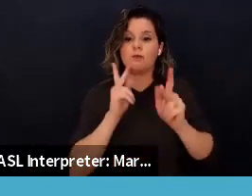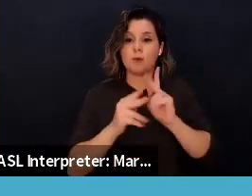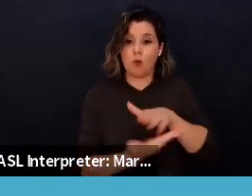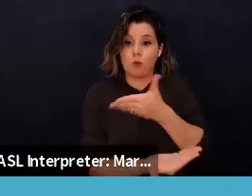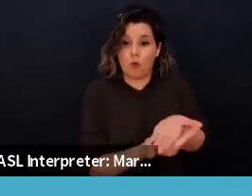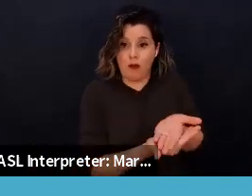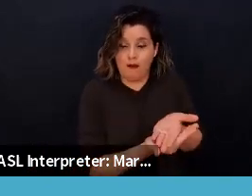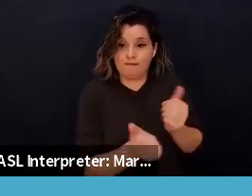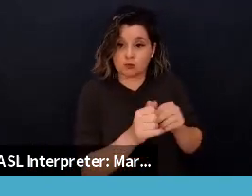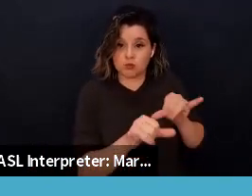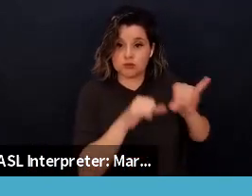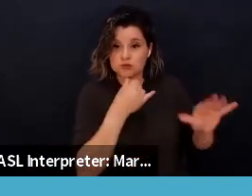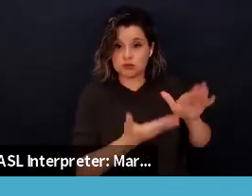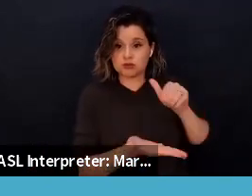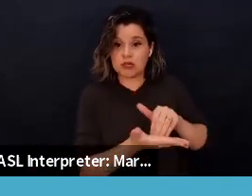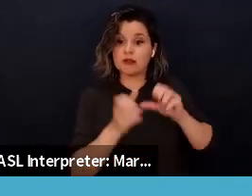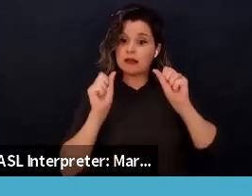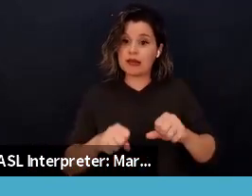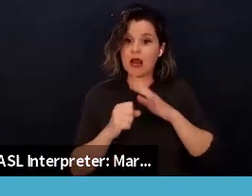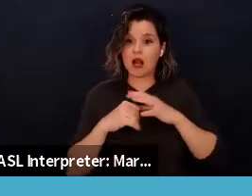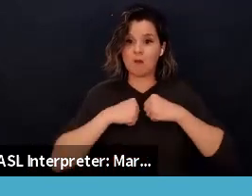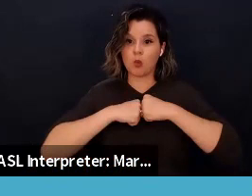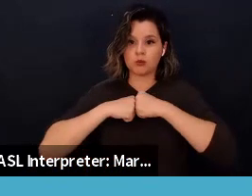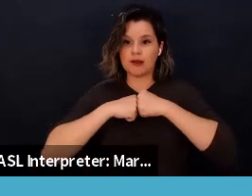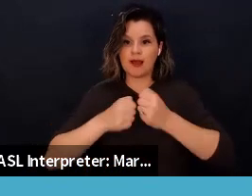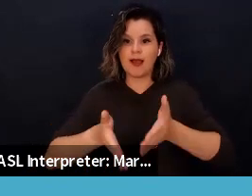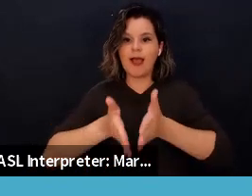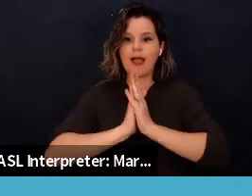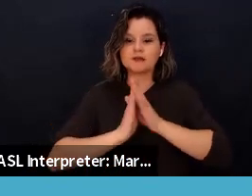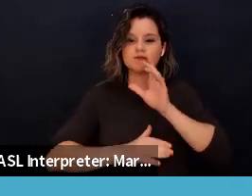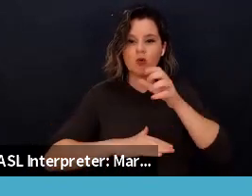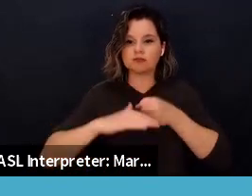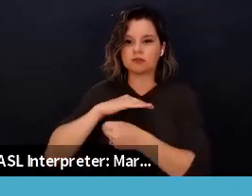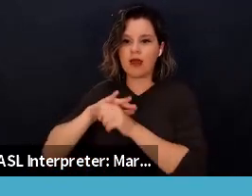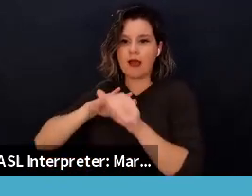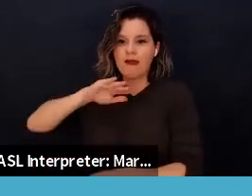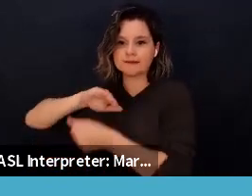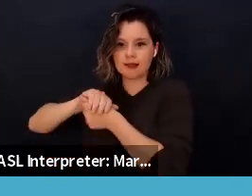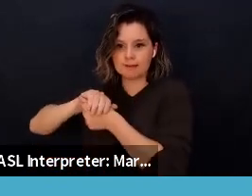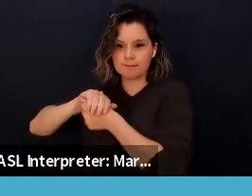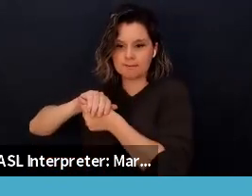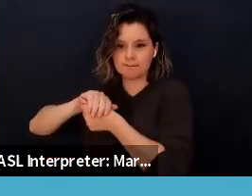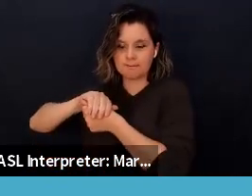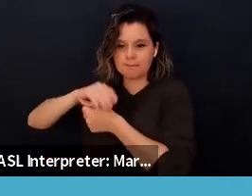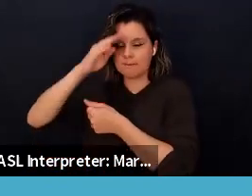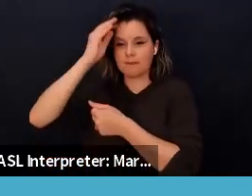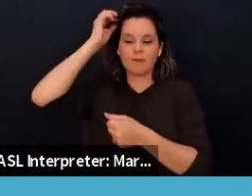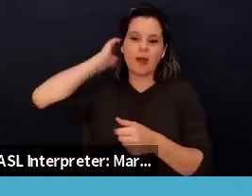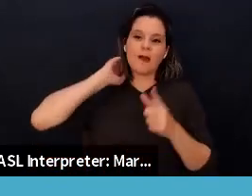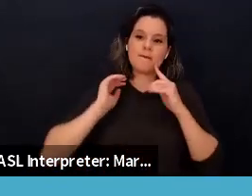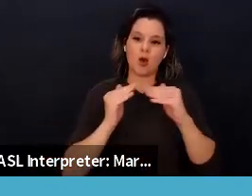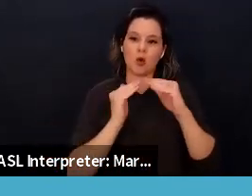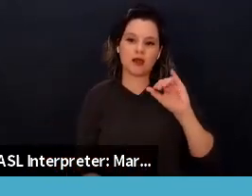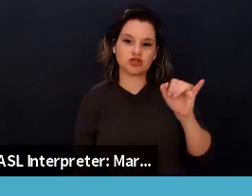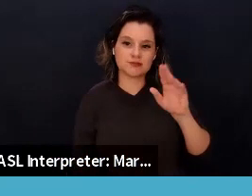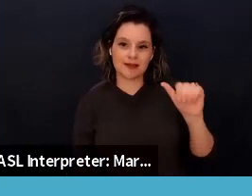centro de detención es que pueden llegar a la frontera y pedir asilo. Y mi colega Jessica de